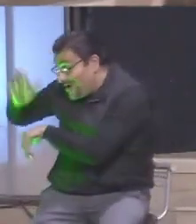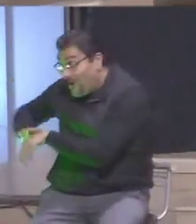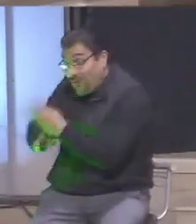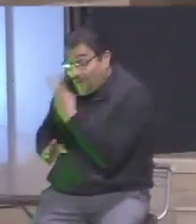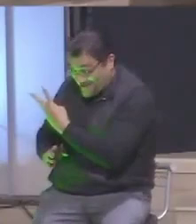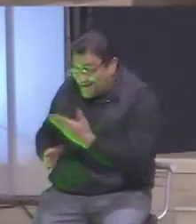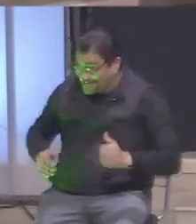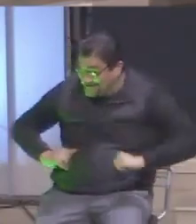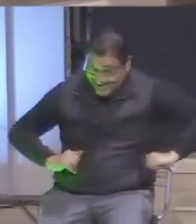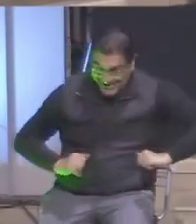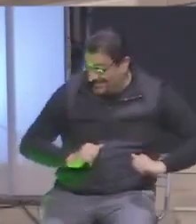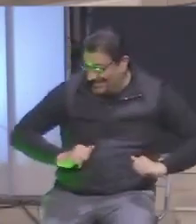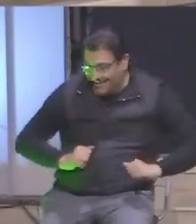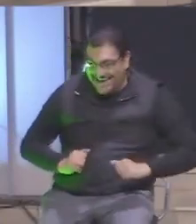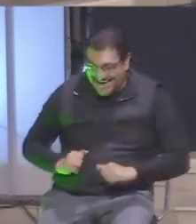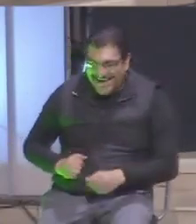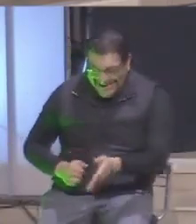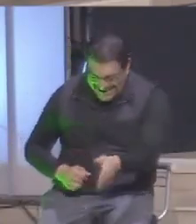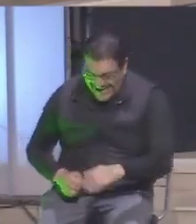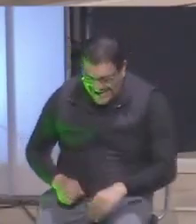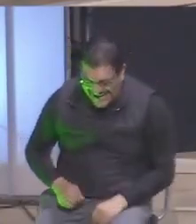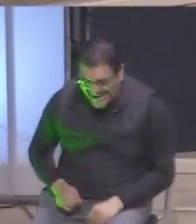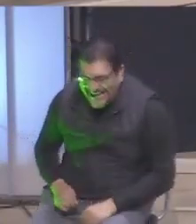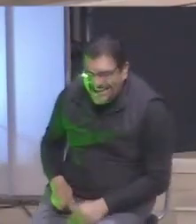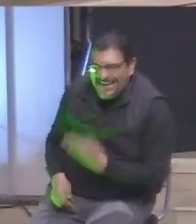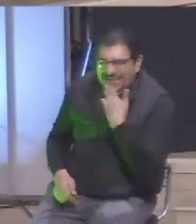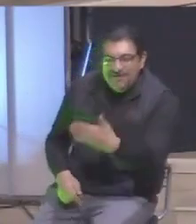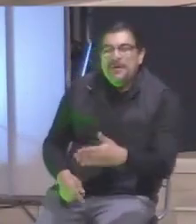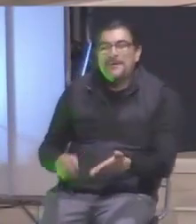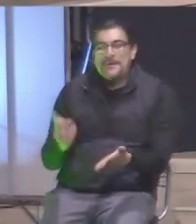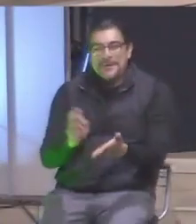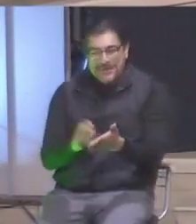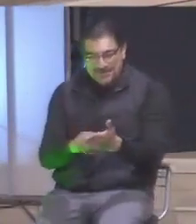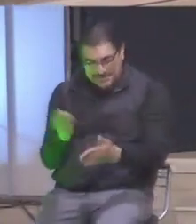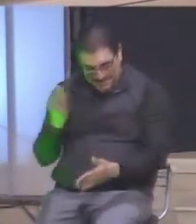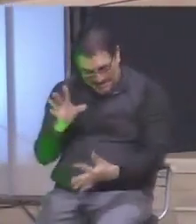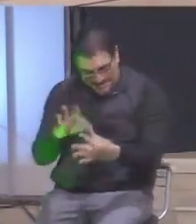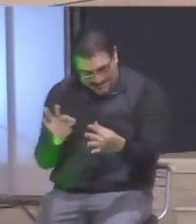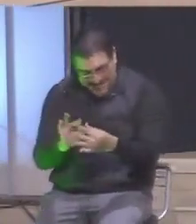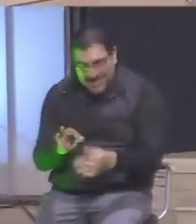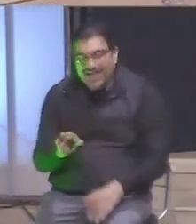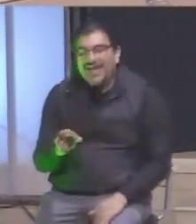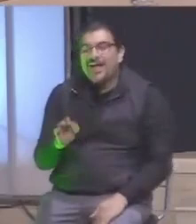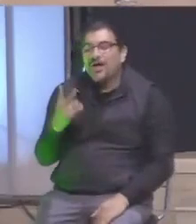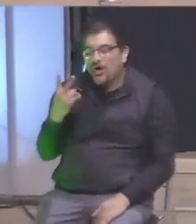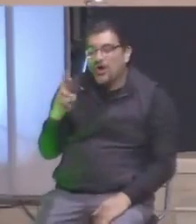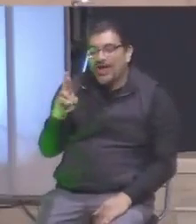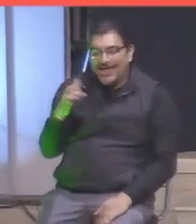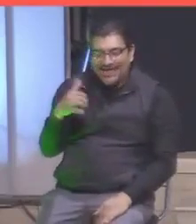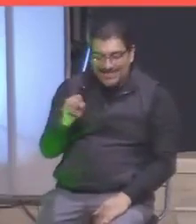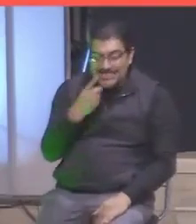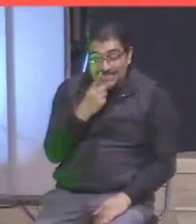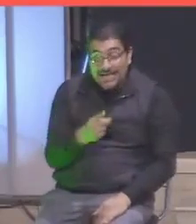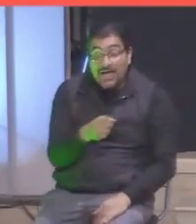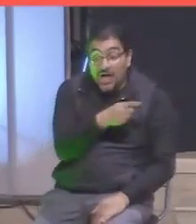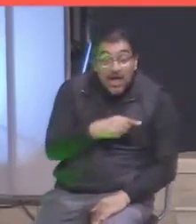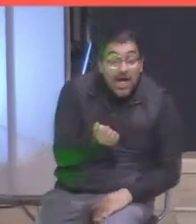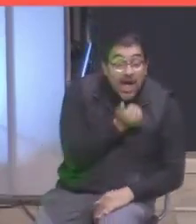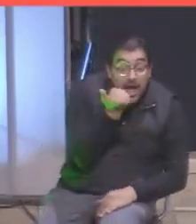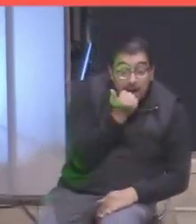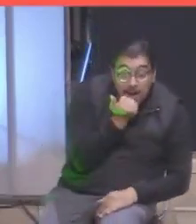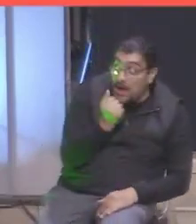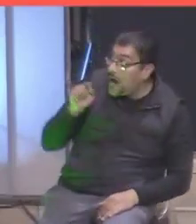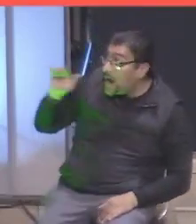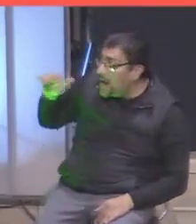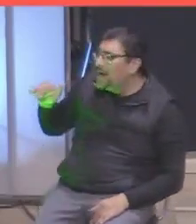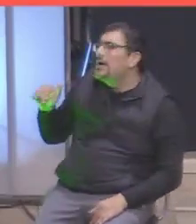cuatro vamos a leer el versículo el versículo un primero otra vez segunda Reyes capítulo 6 verso 1 dice y los hijos de los Profetas dijeron a